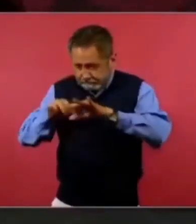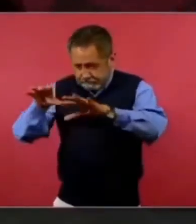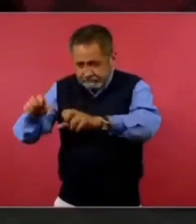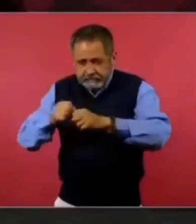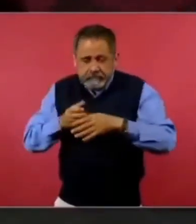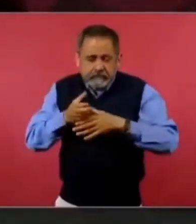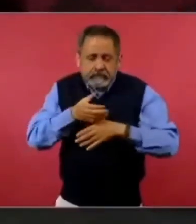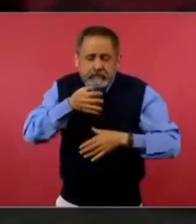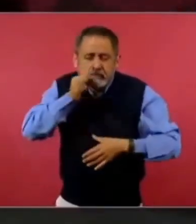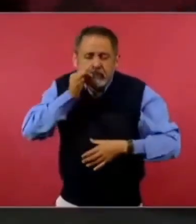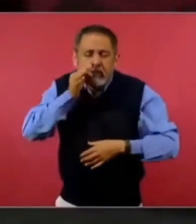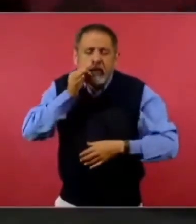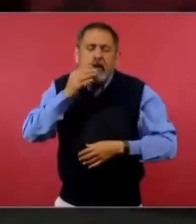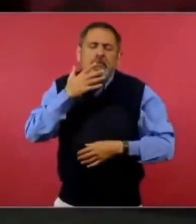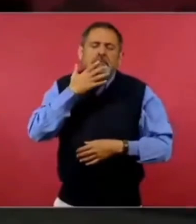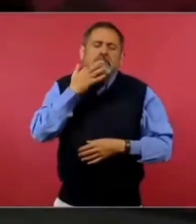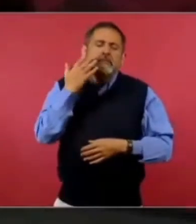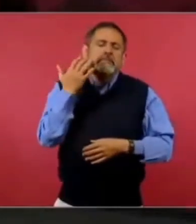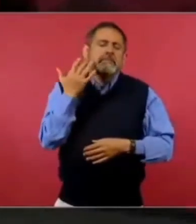sabor,